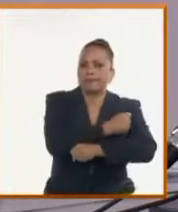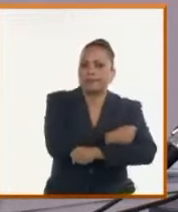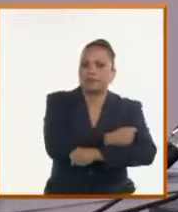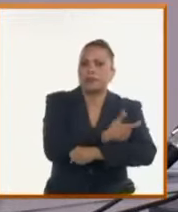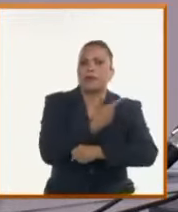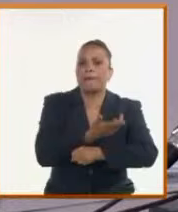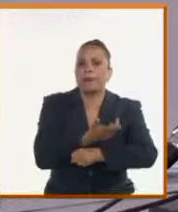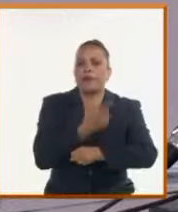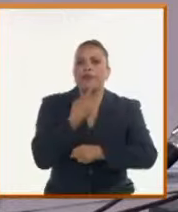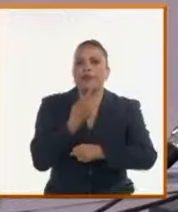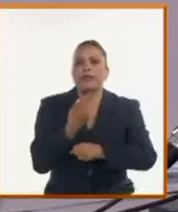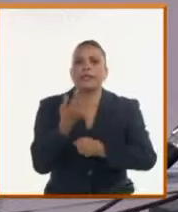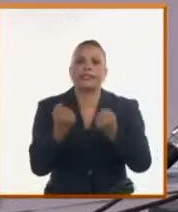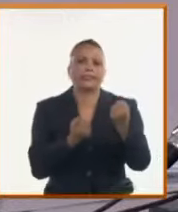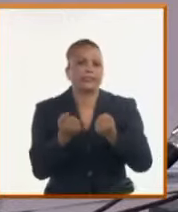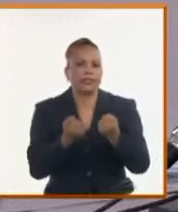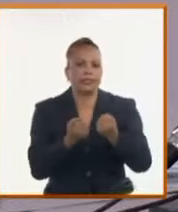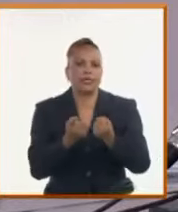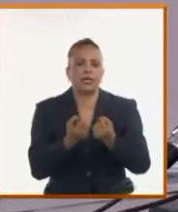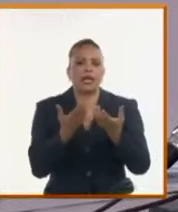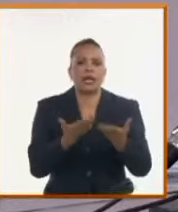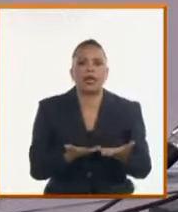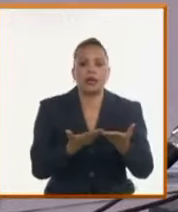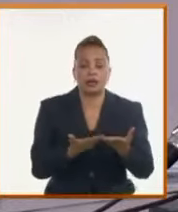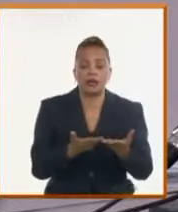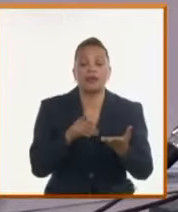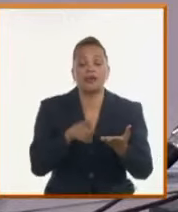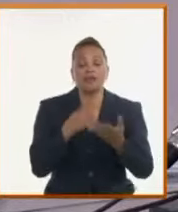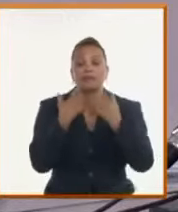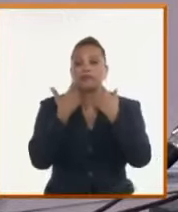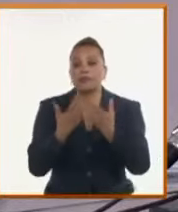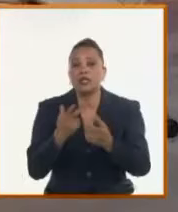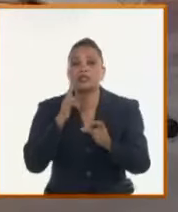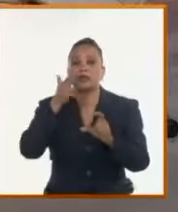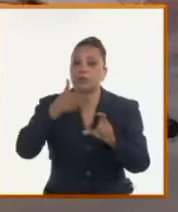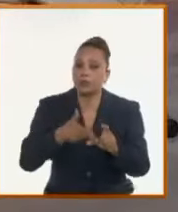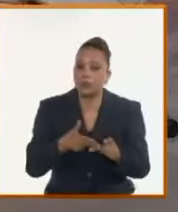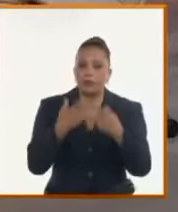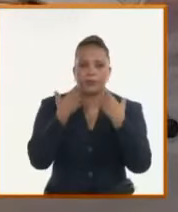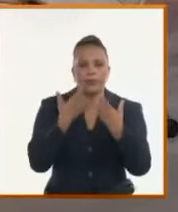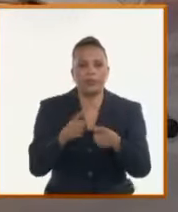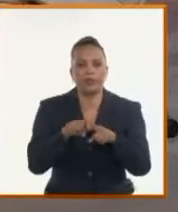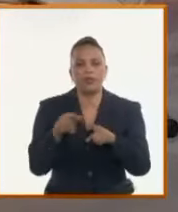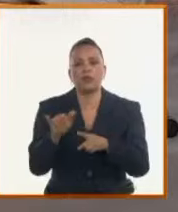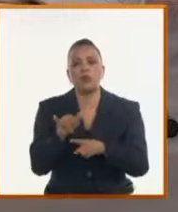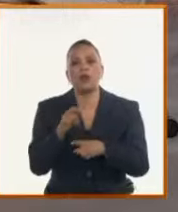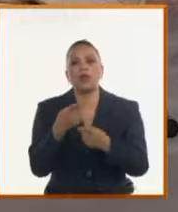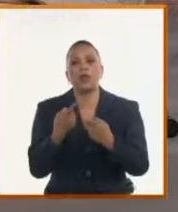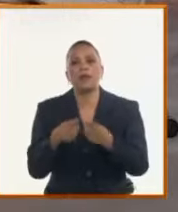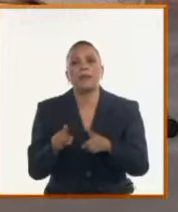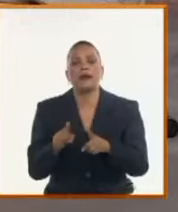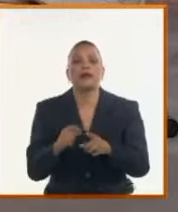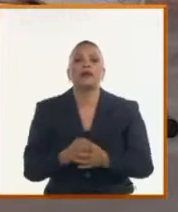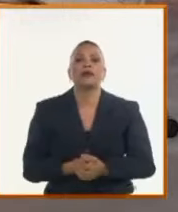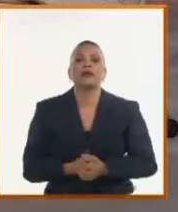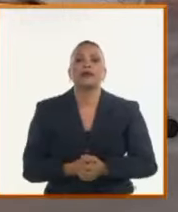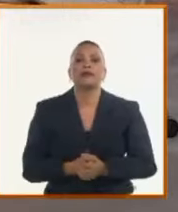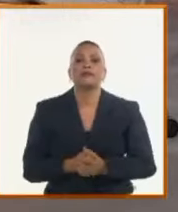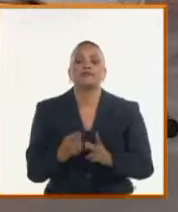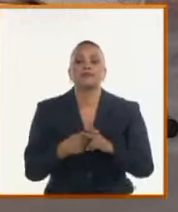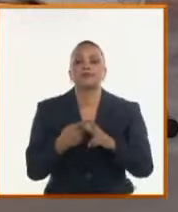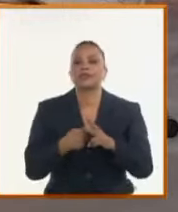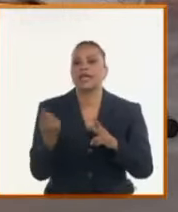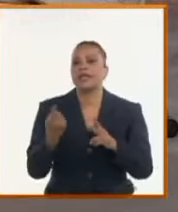circunstancias como decíamos ayer de que es un lugar importante para para los combustibles un lugar importante para también los el transporte de